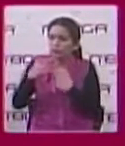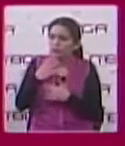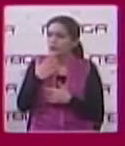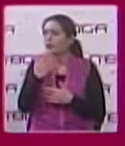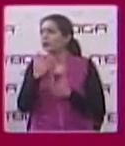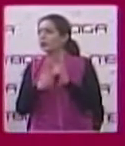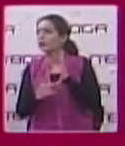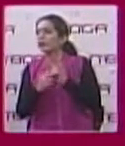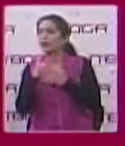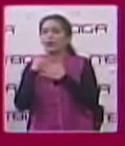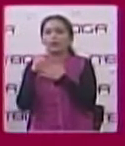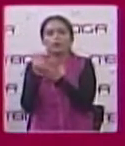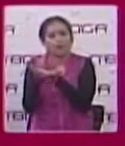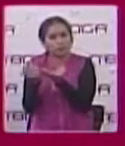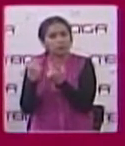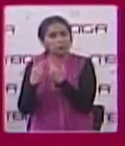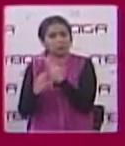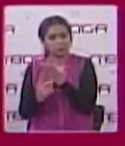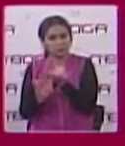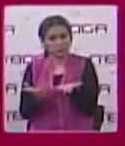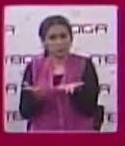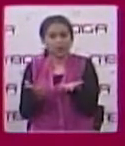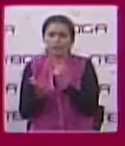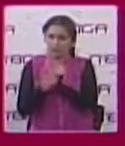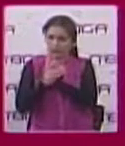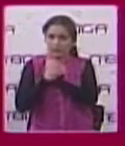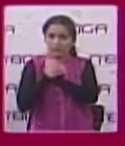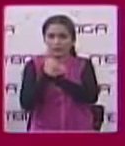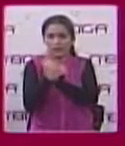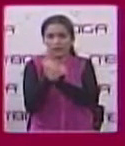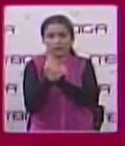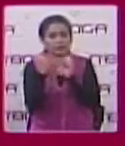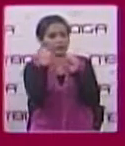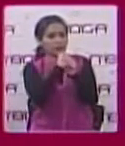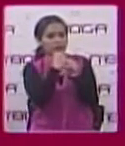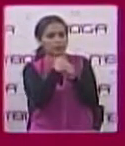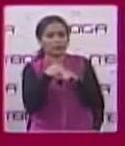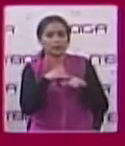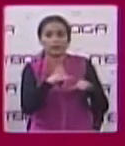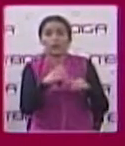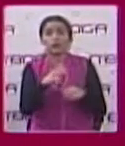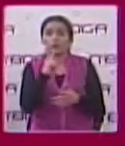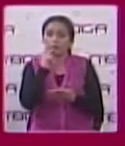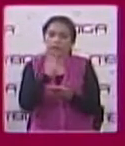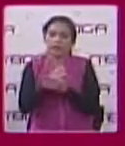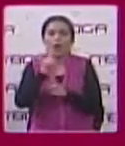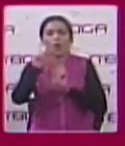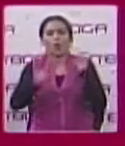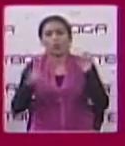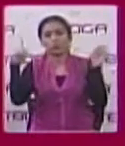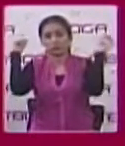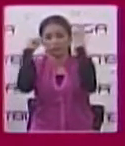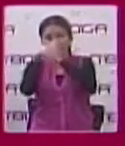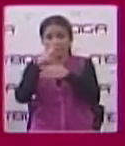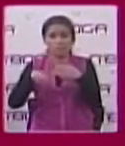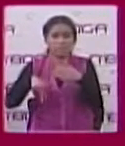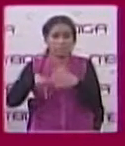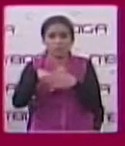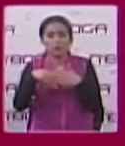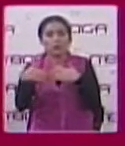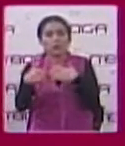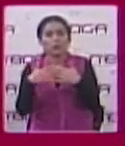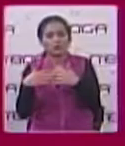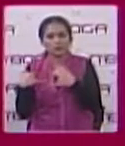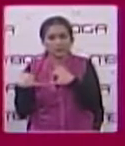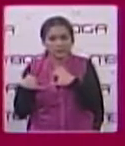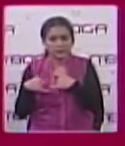en la parte profesional. Entonces creo que los retos hay y creo que tenemos que tener ese empeño y esa confianza en que nosotros